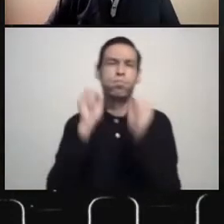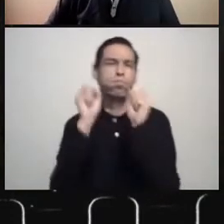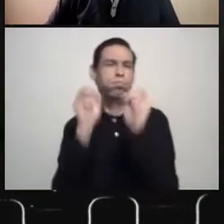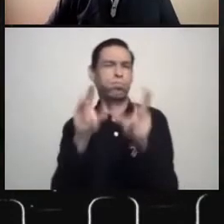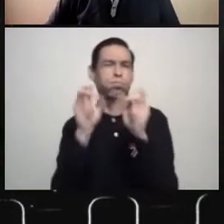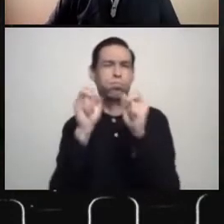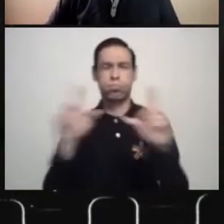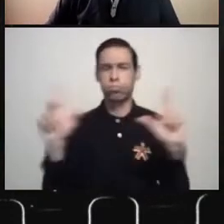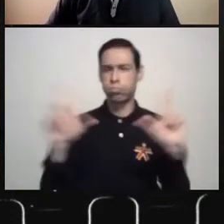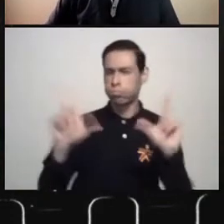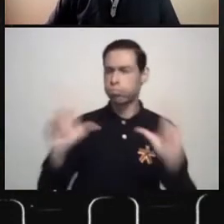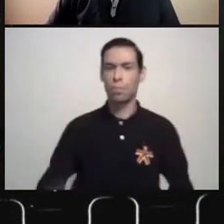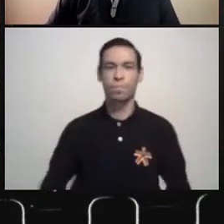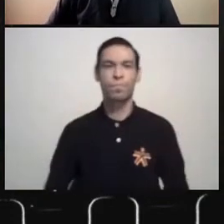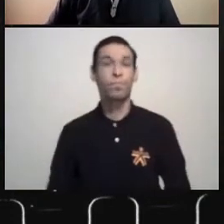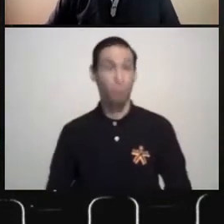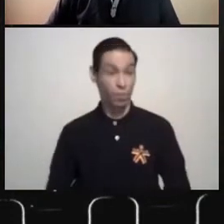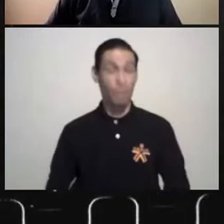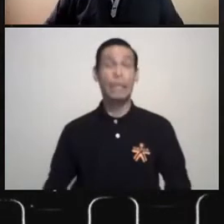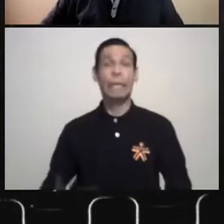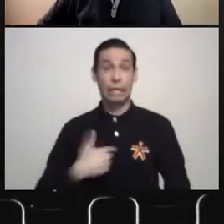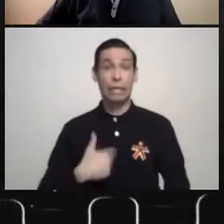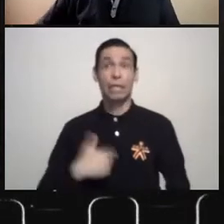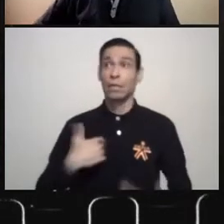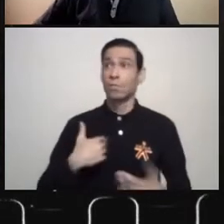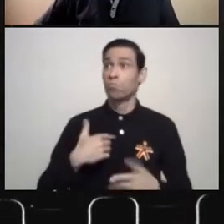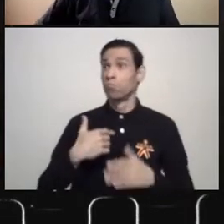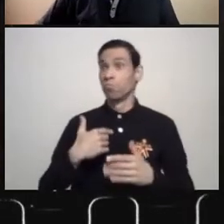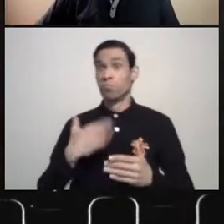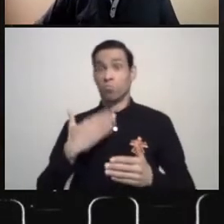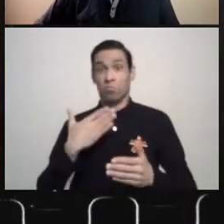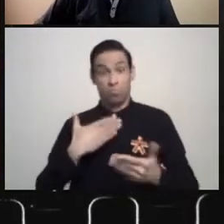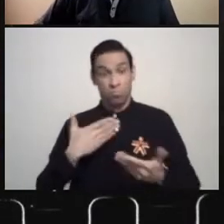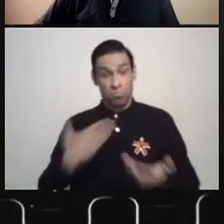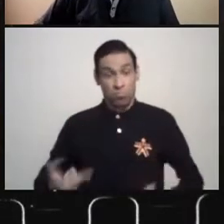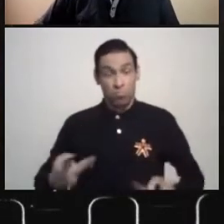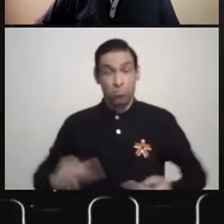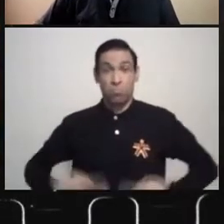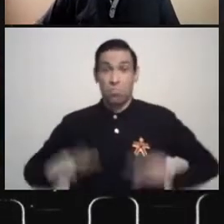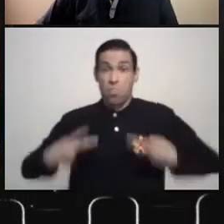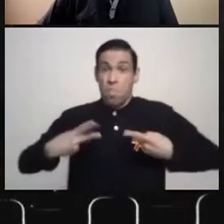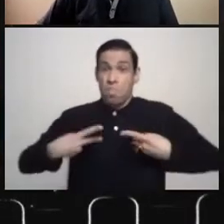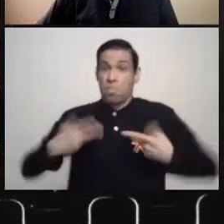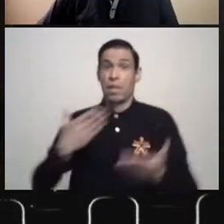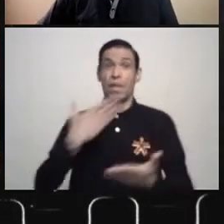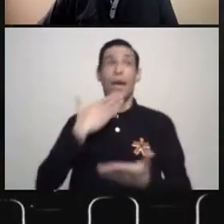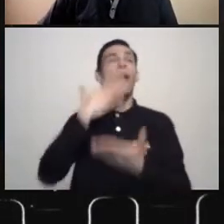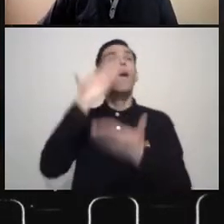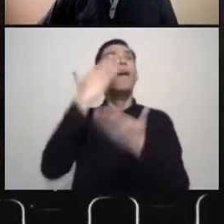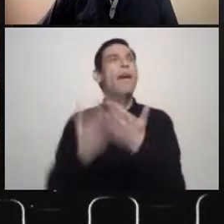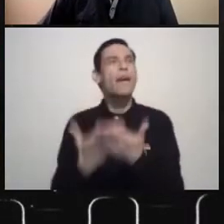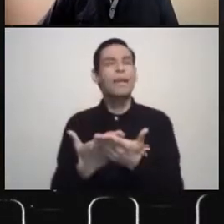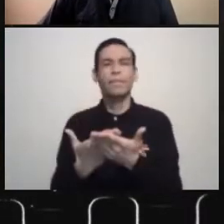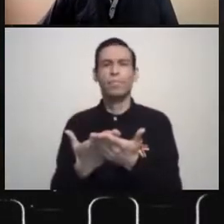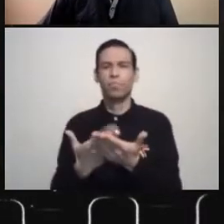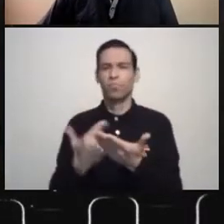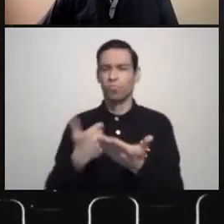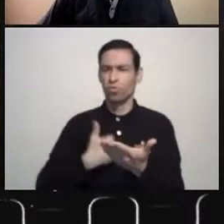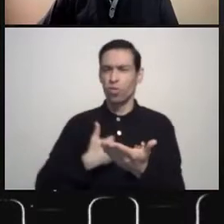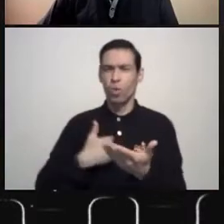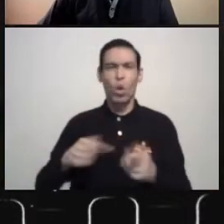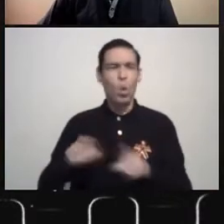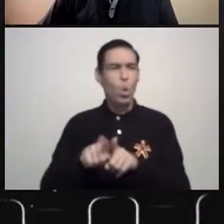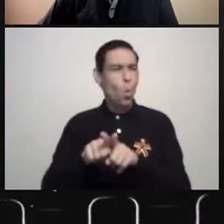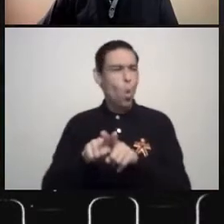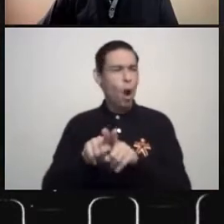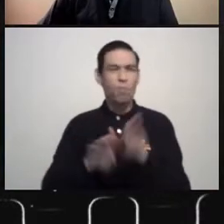Y hoy doy gracias a la vida de poder haber salido adelante. Con mi